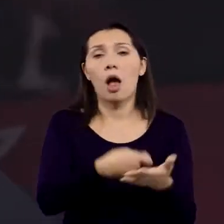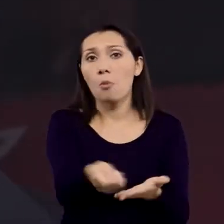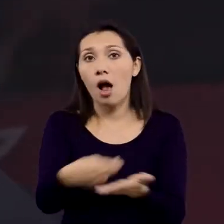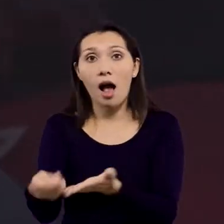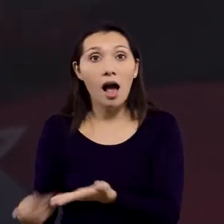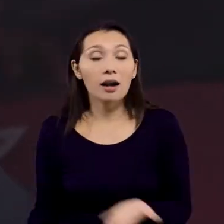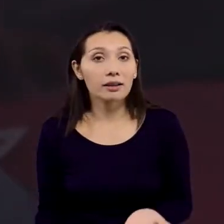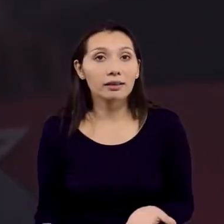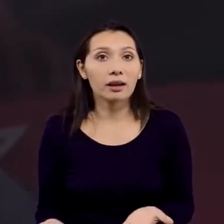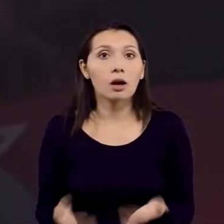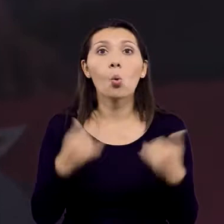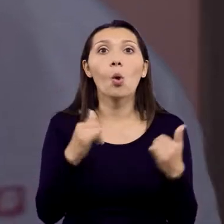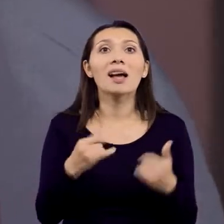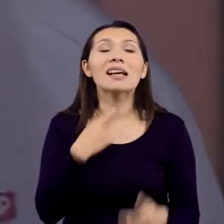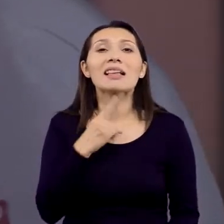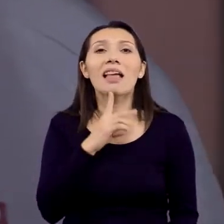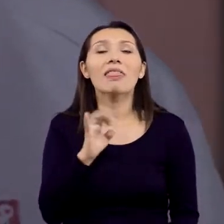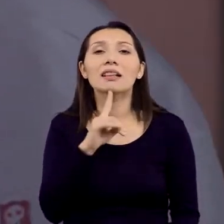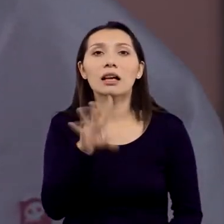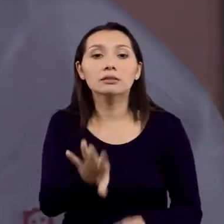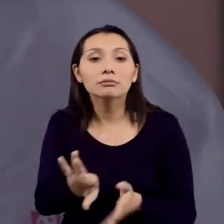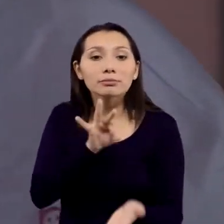cartas el juego de las quitaditas.